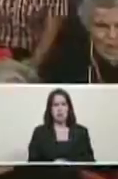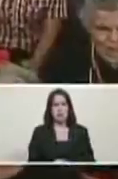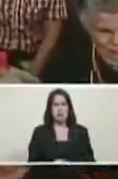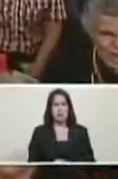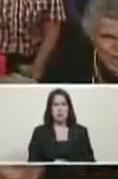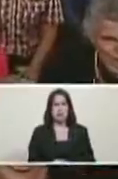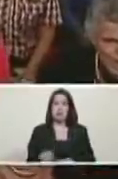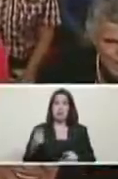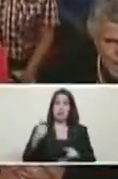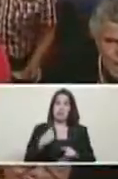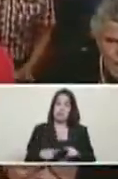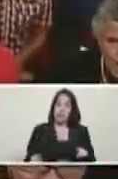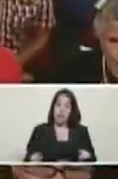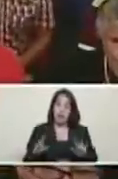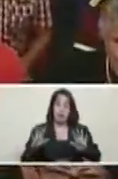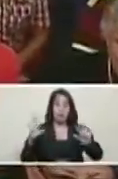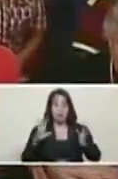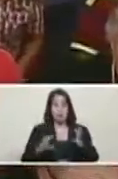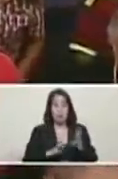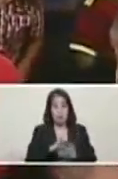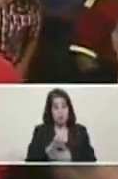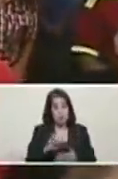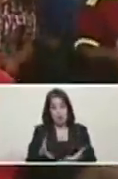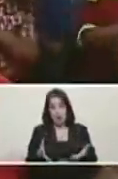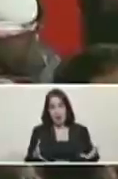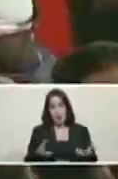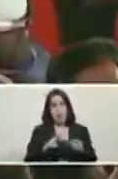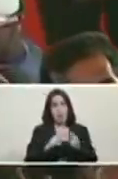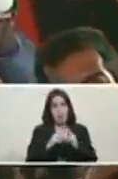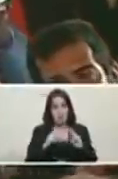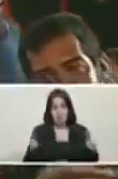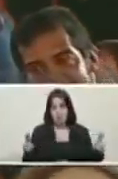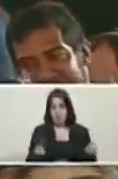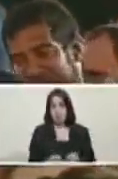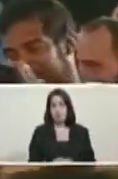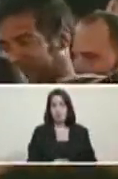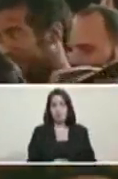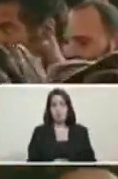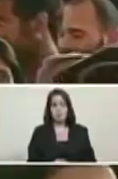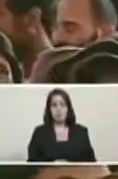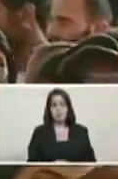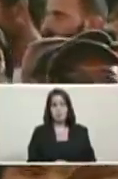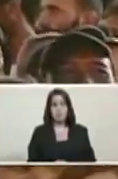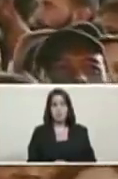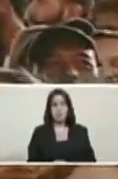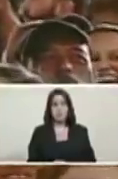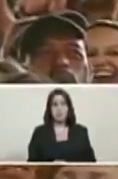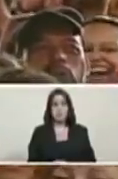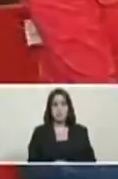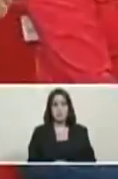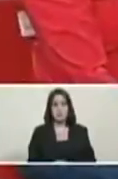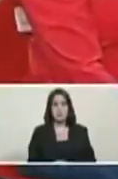Pero si se prende, ganamos la paz. Ganamos la paz.